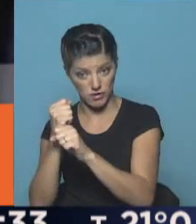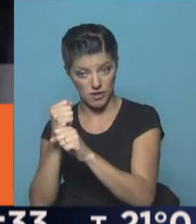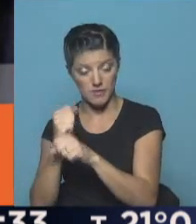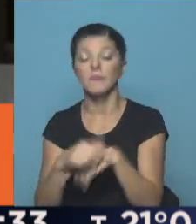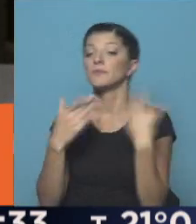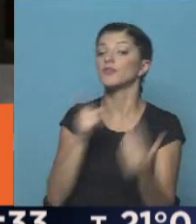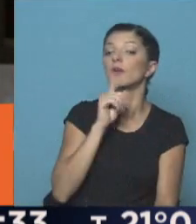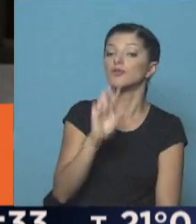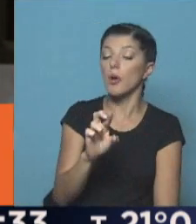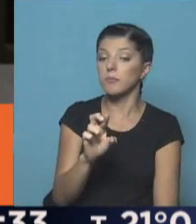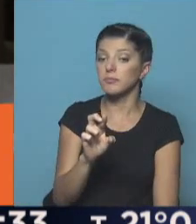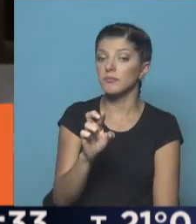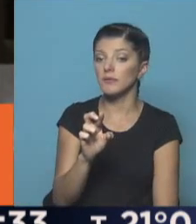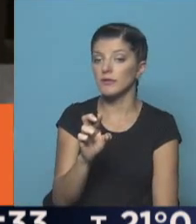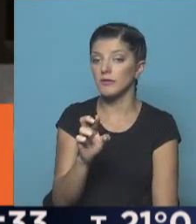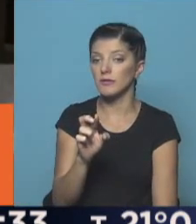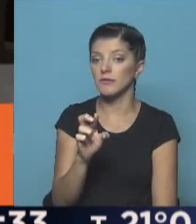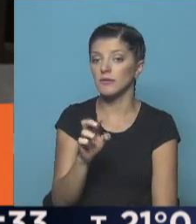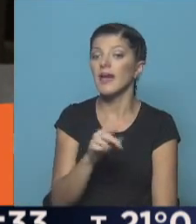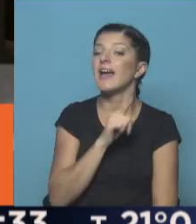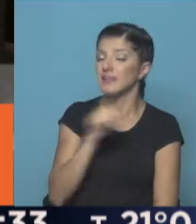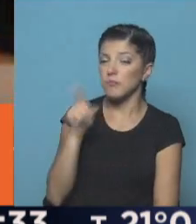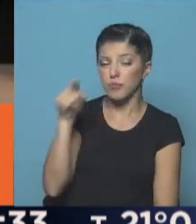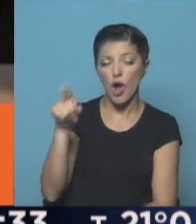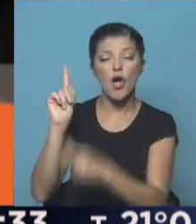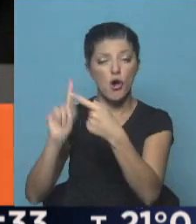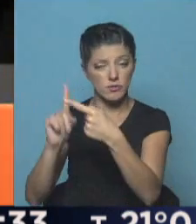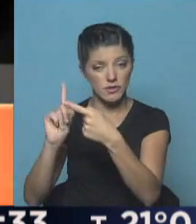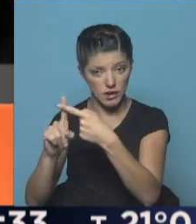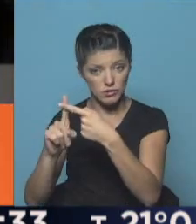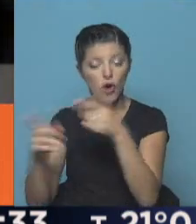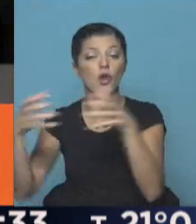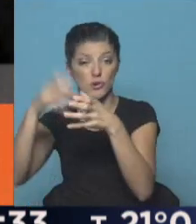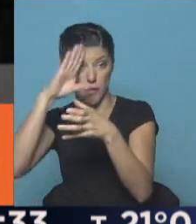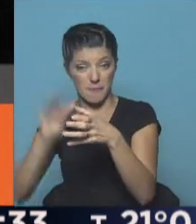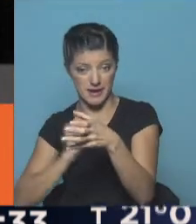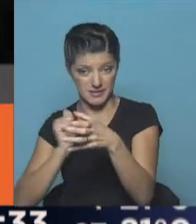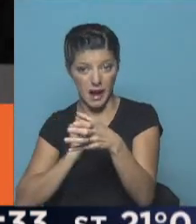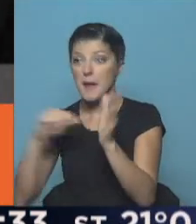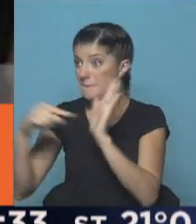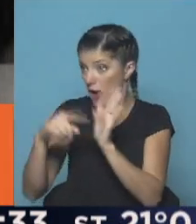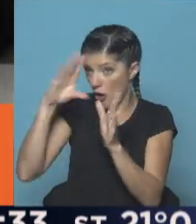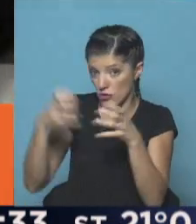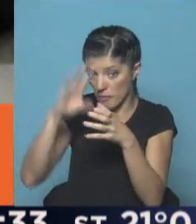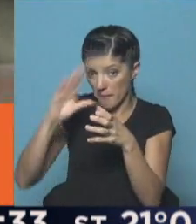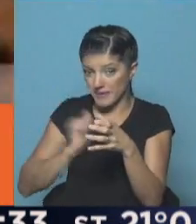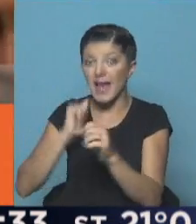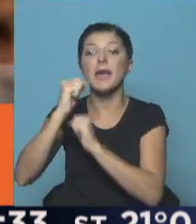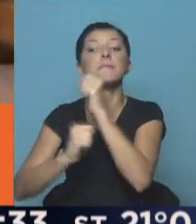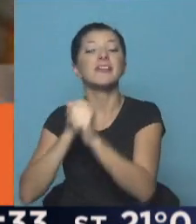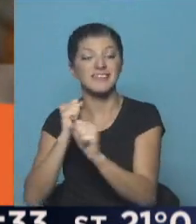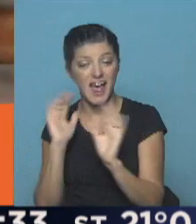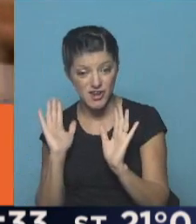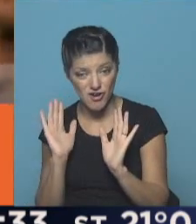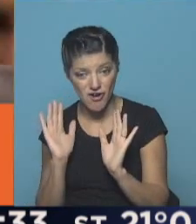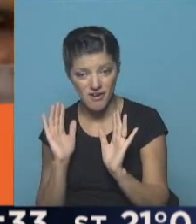Entonces Trump ataca las conexiones con la Con Fuerza la empresa Armada, esta, pero son Fuerzas Armadas empresariales.